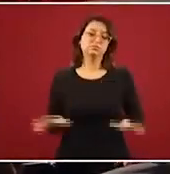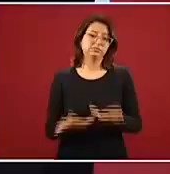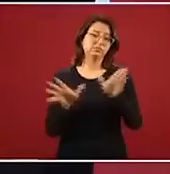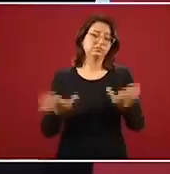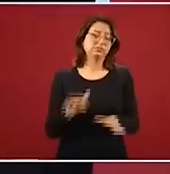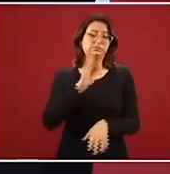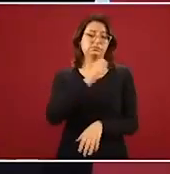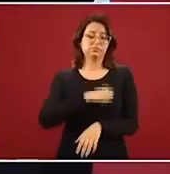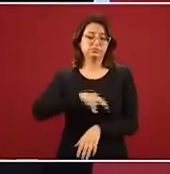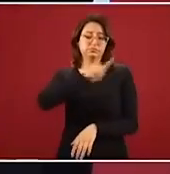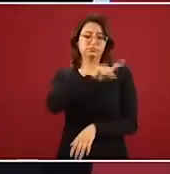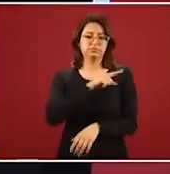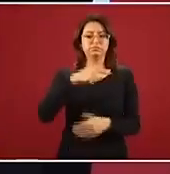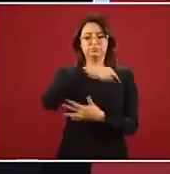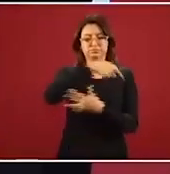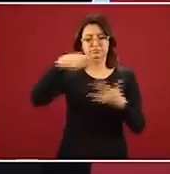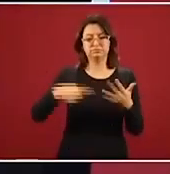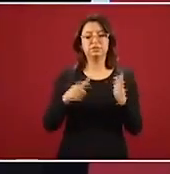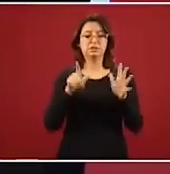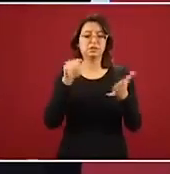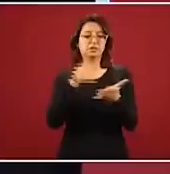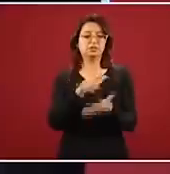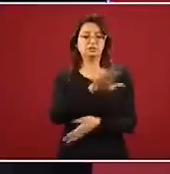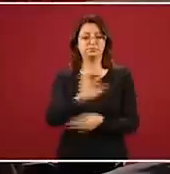estas 7.500 personas.